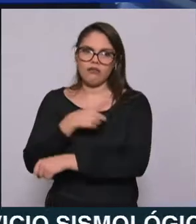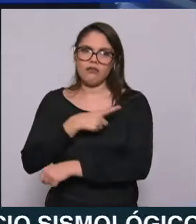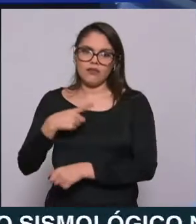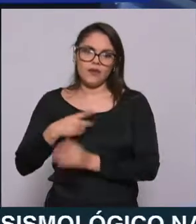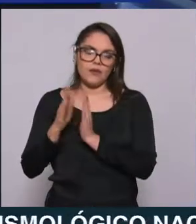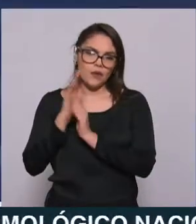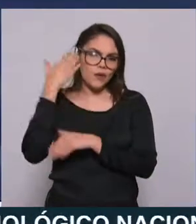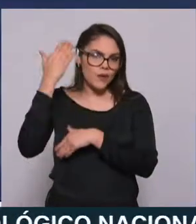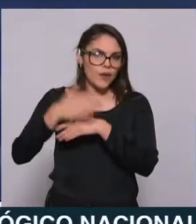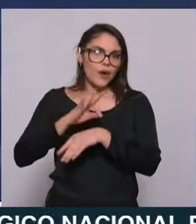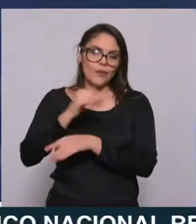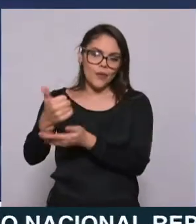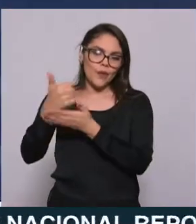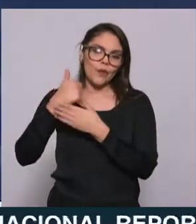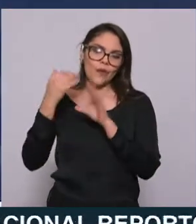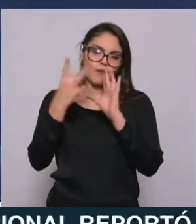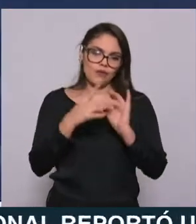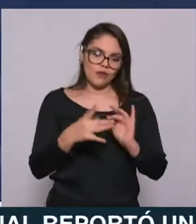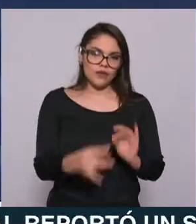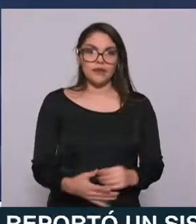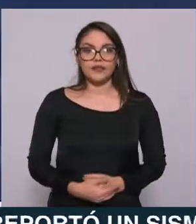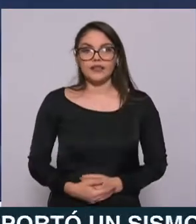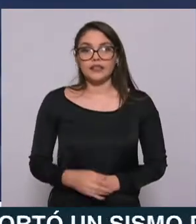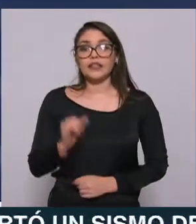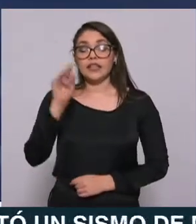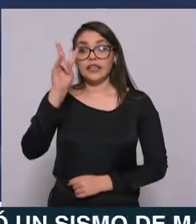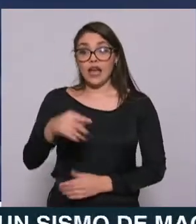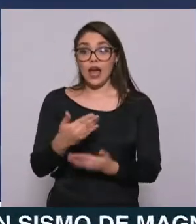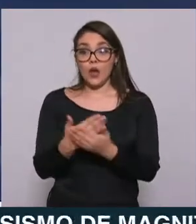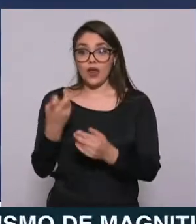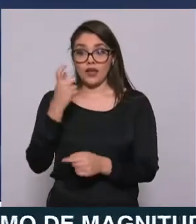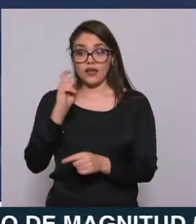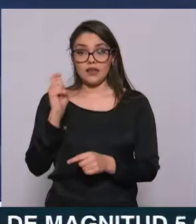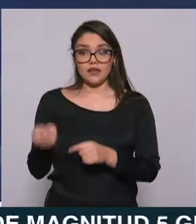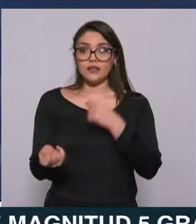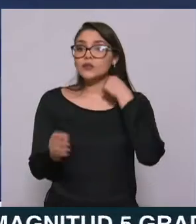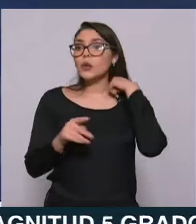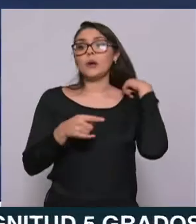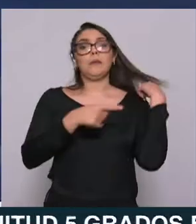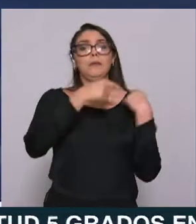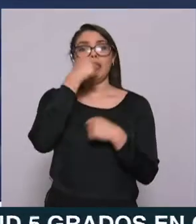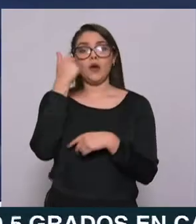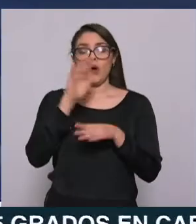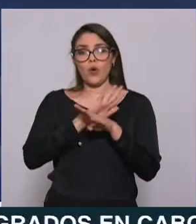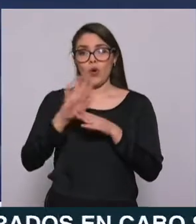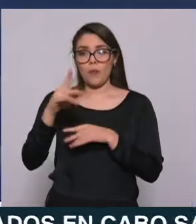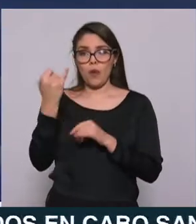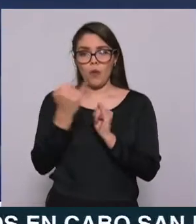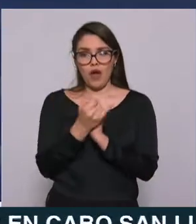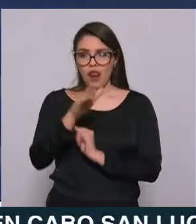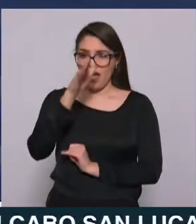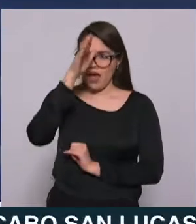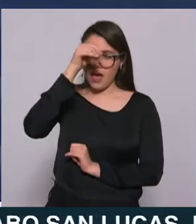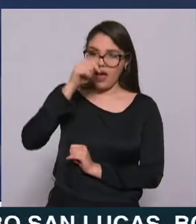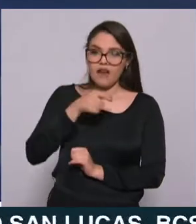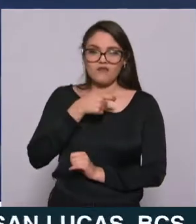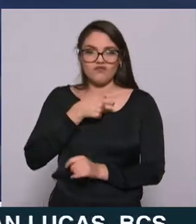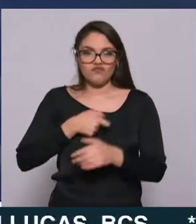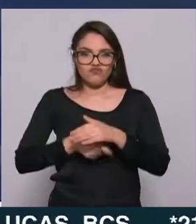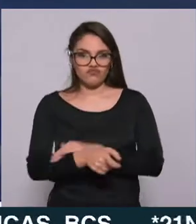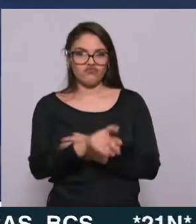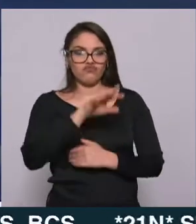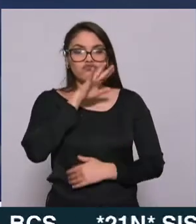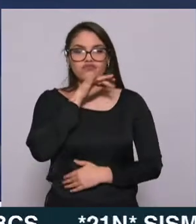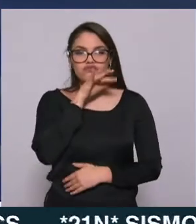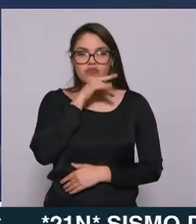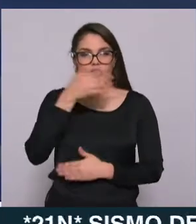solo comentarles finalmente que es la punta de la lanza de muchísimos de estos tipos de tratos abusivos con la